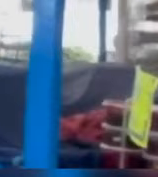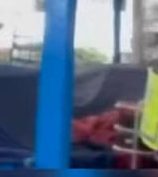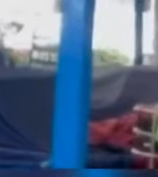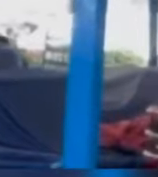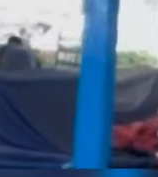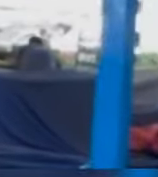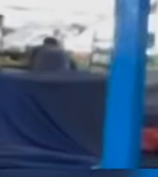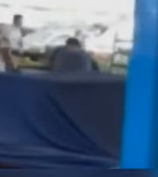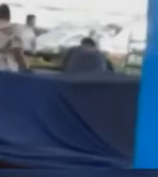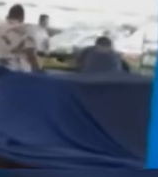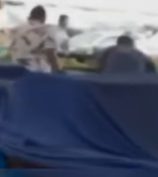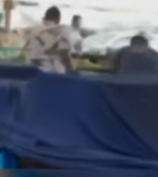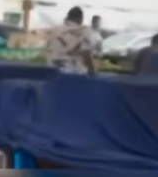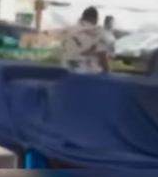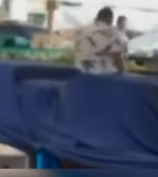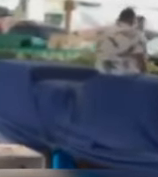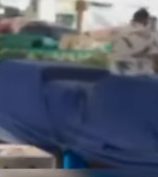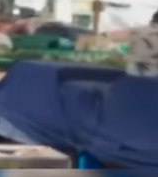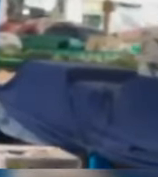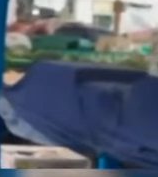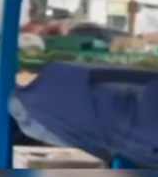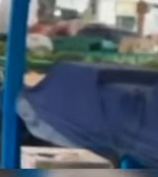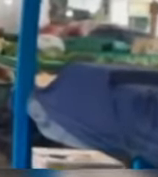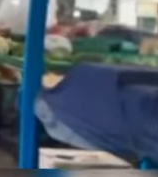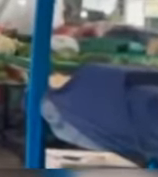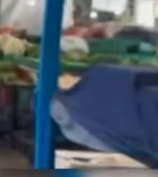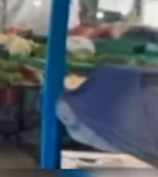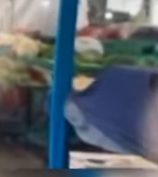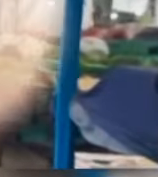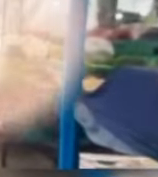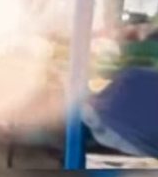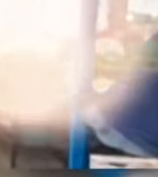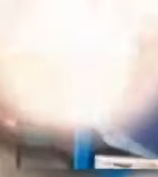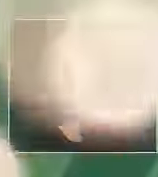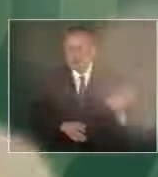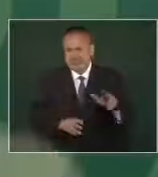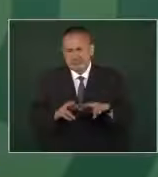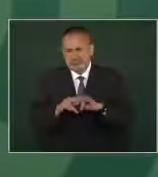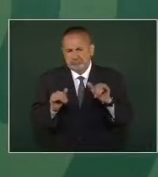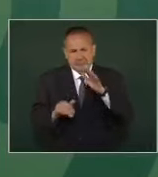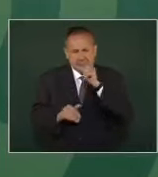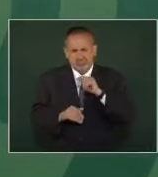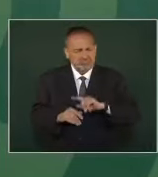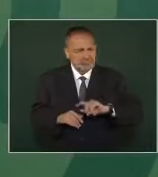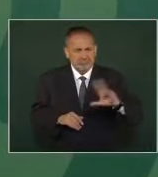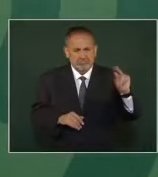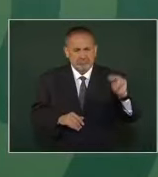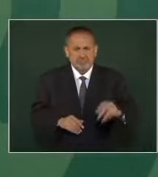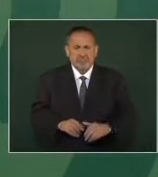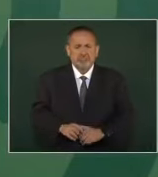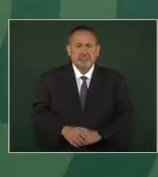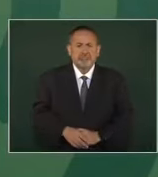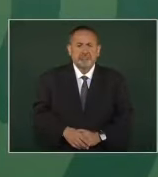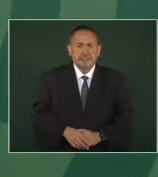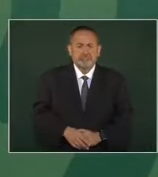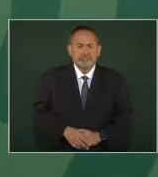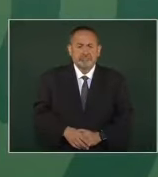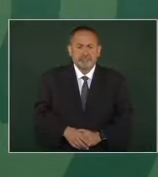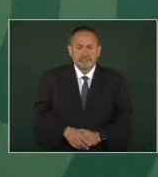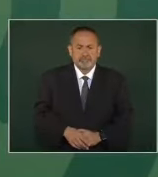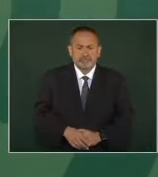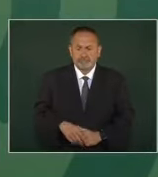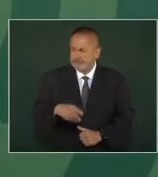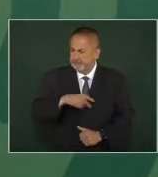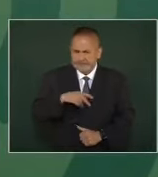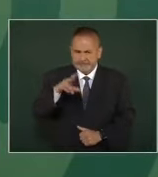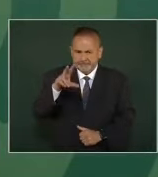se ubicó en 7.62% en el mes de febrero. Lo invitamos a que visite nuestra sección de opinión y lea